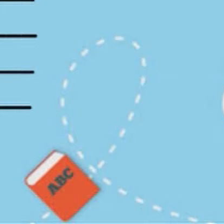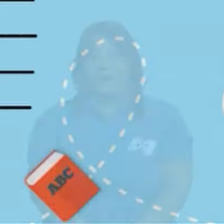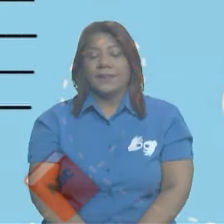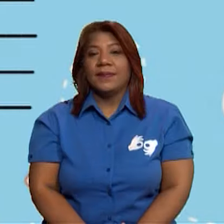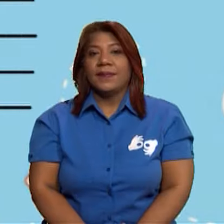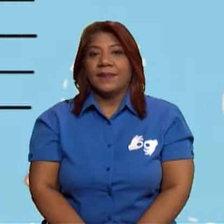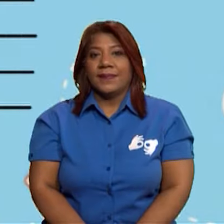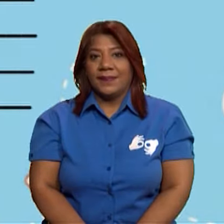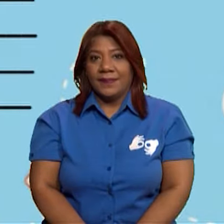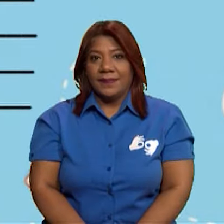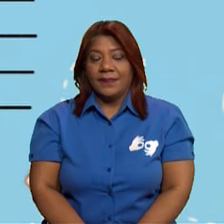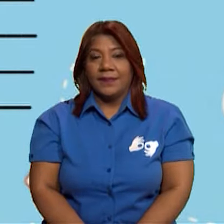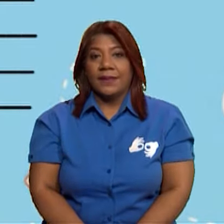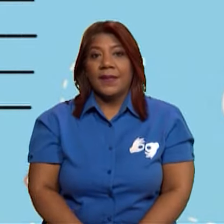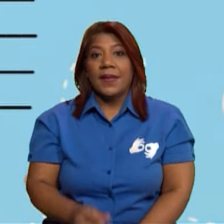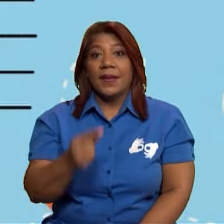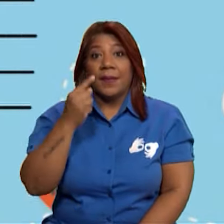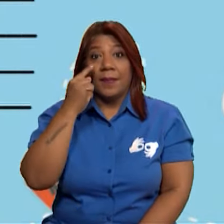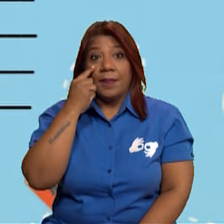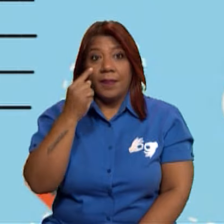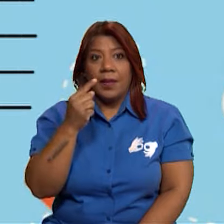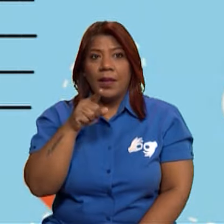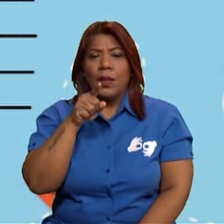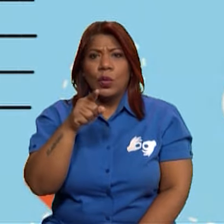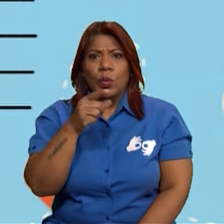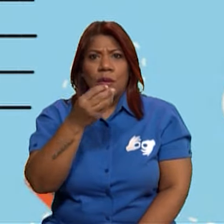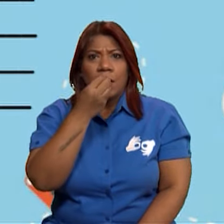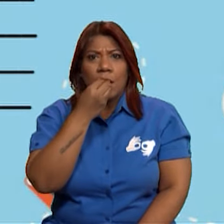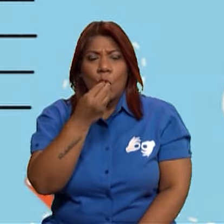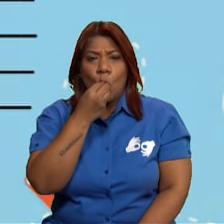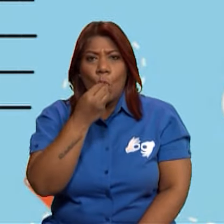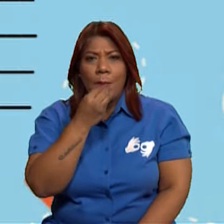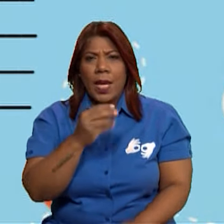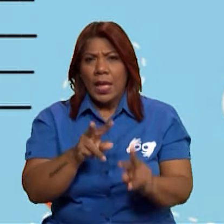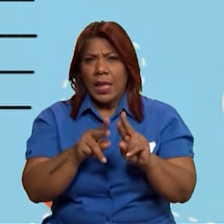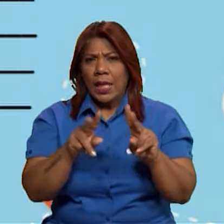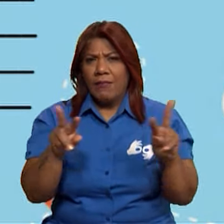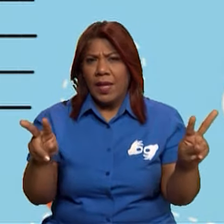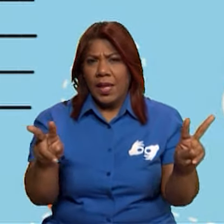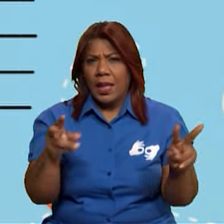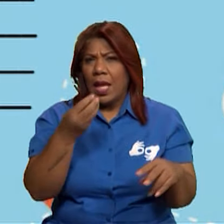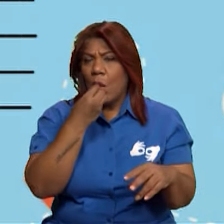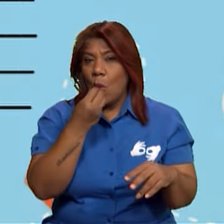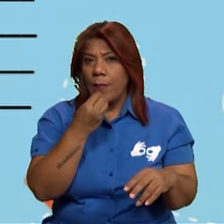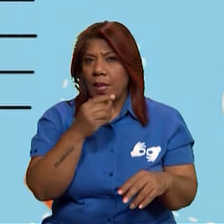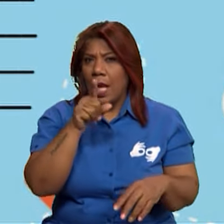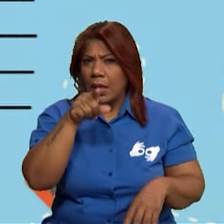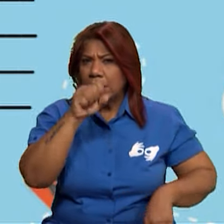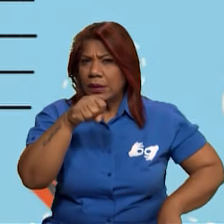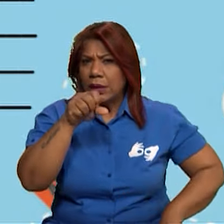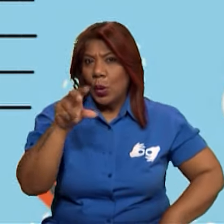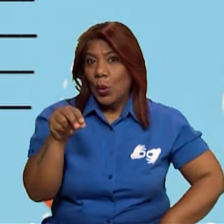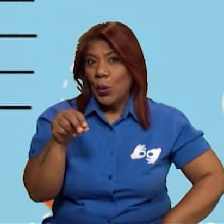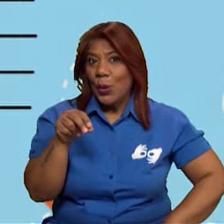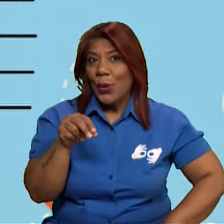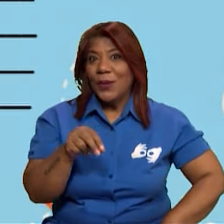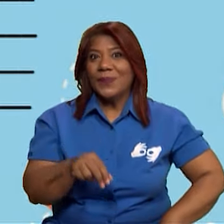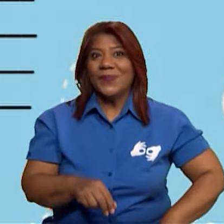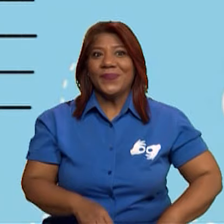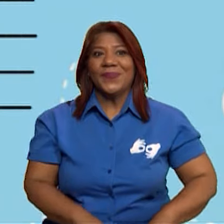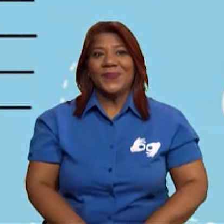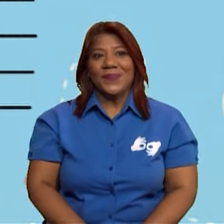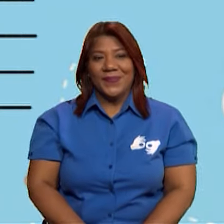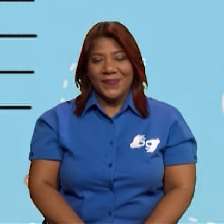actividad, ¿ya? ¿Debemos consumir alimentos variados? ¿Qué dices tú? Ah, muy bien. Y al